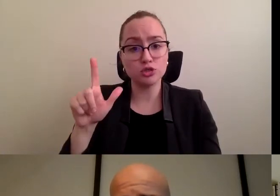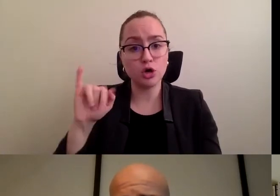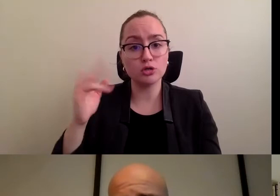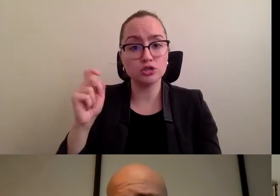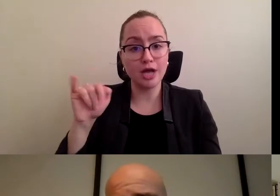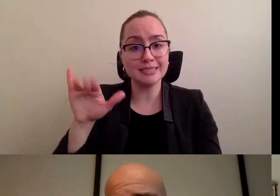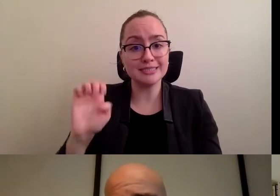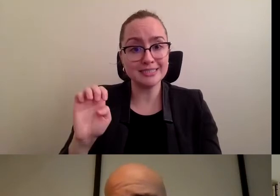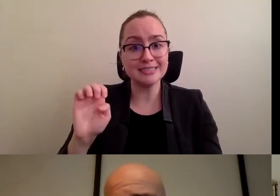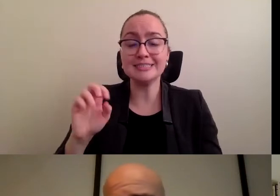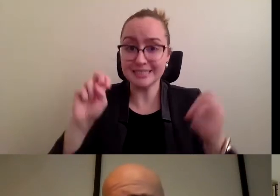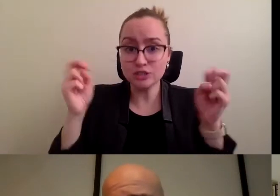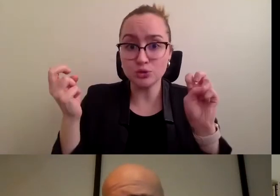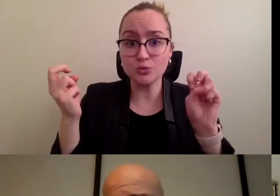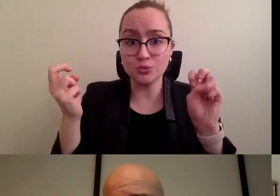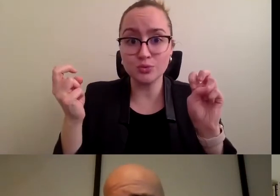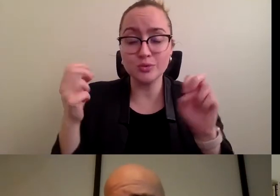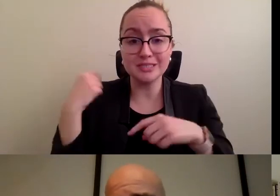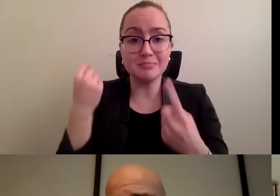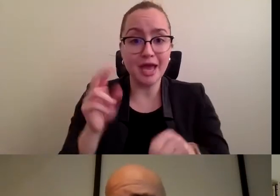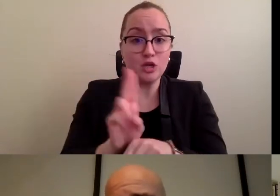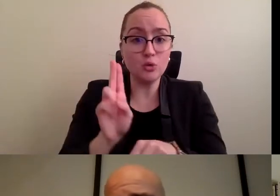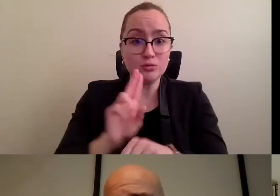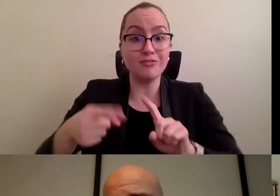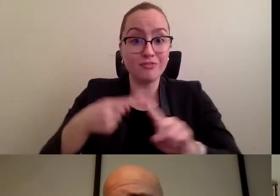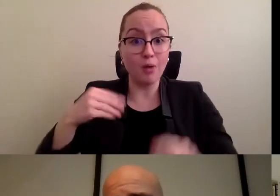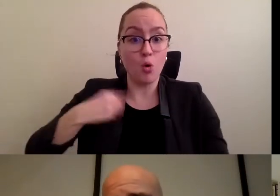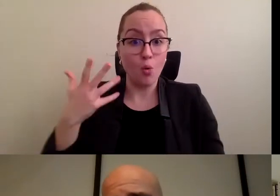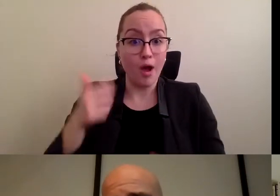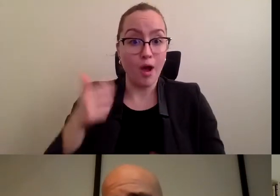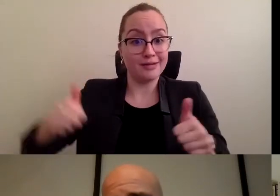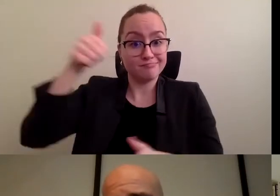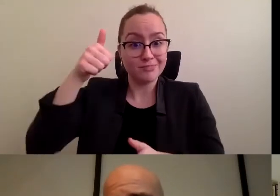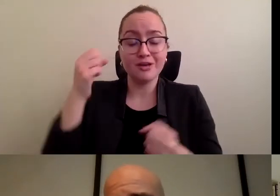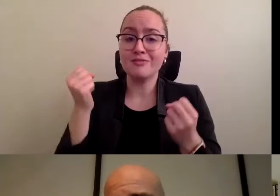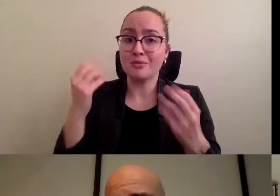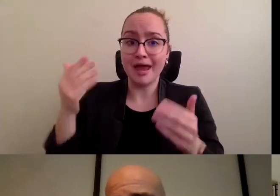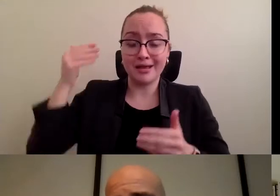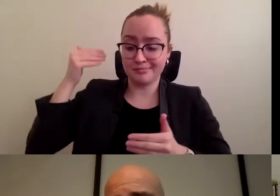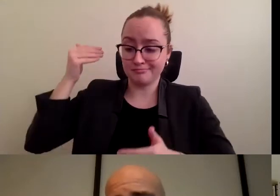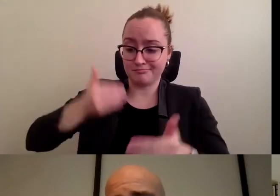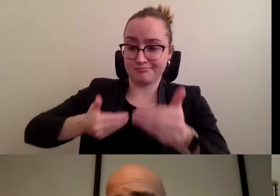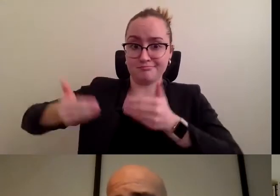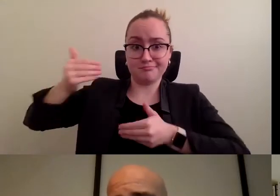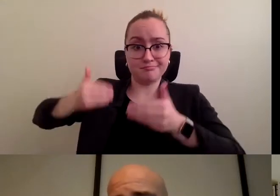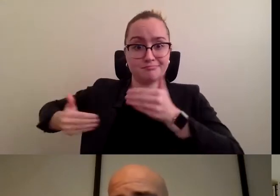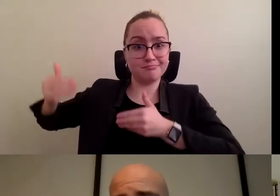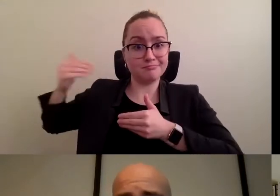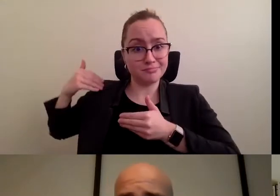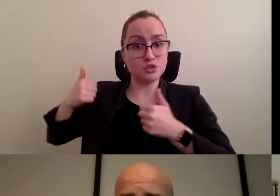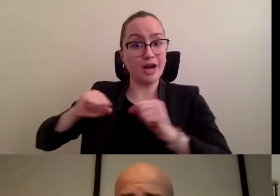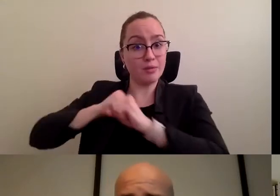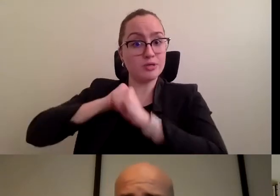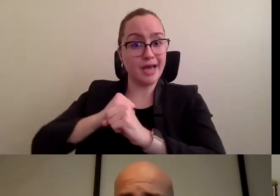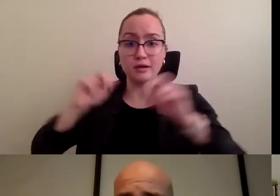es un problema, es un tema que tiene que ver con la supremacía blanca y además con racismo, y